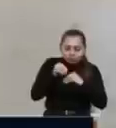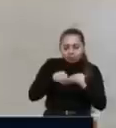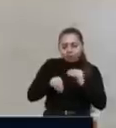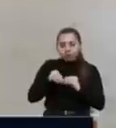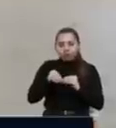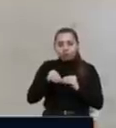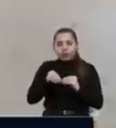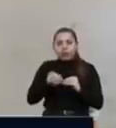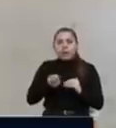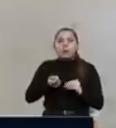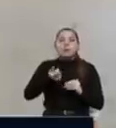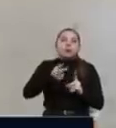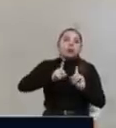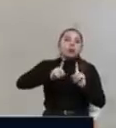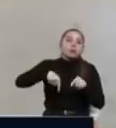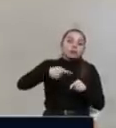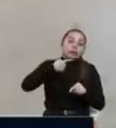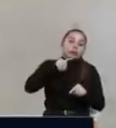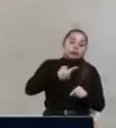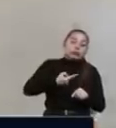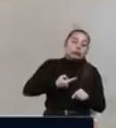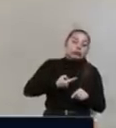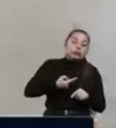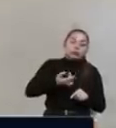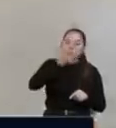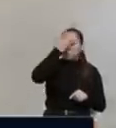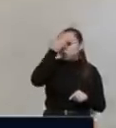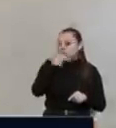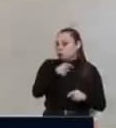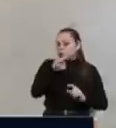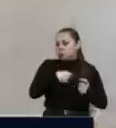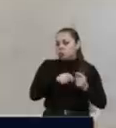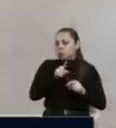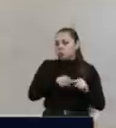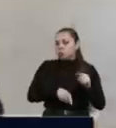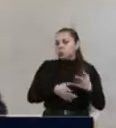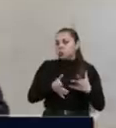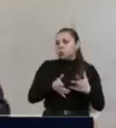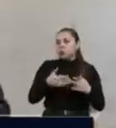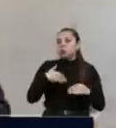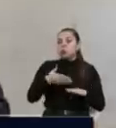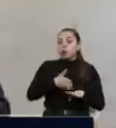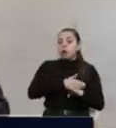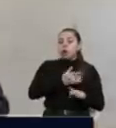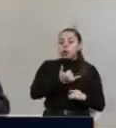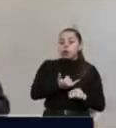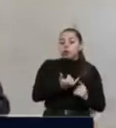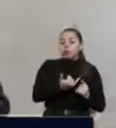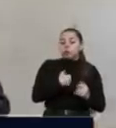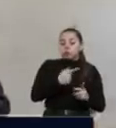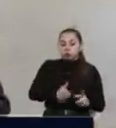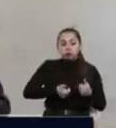pero también podría decir que es porque nos está yendo bien, generales,